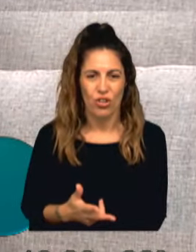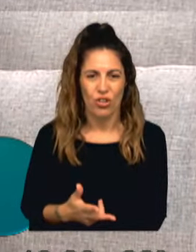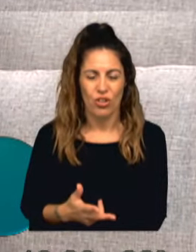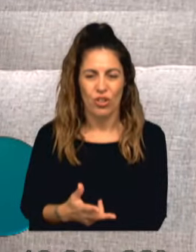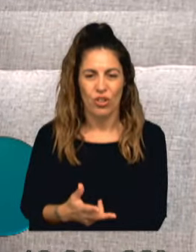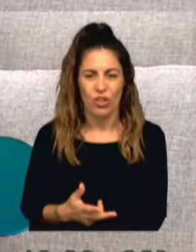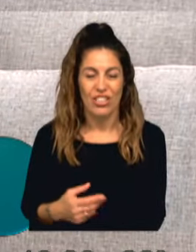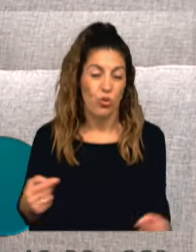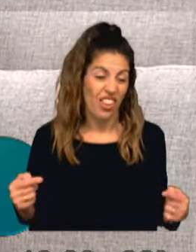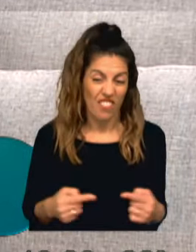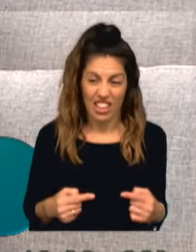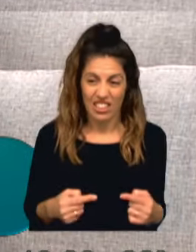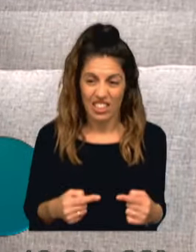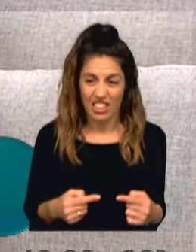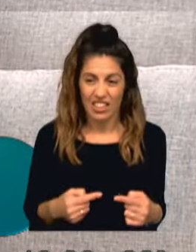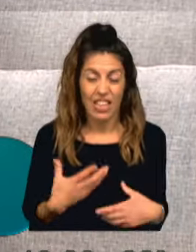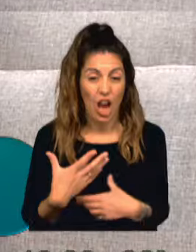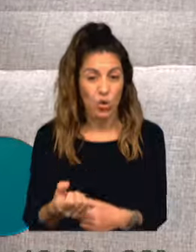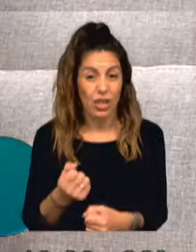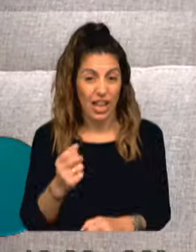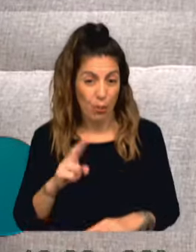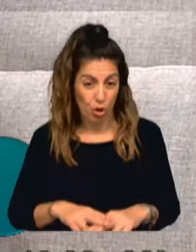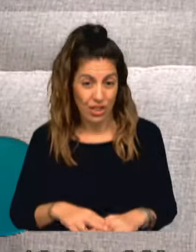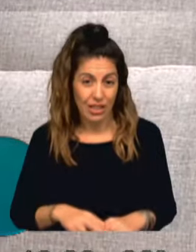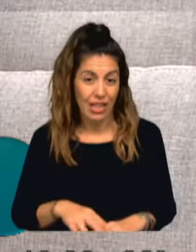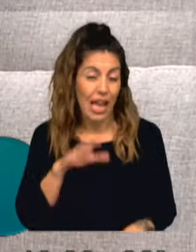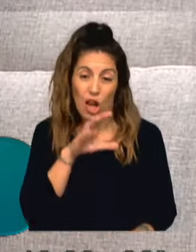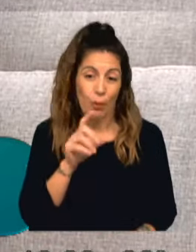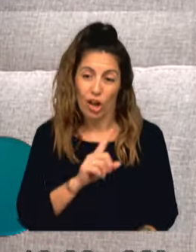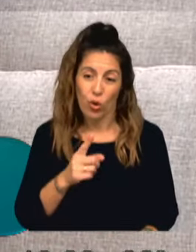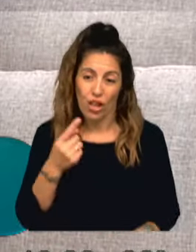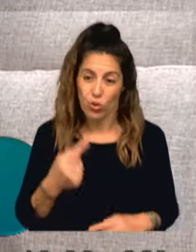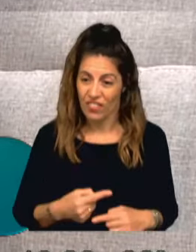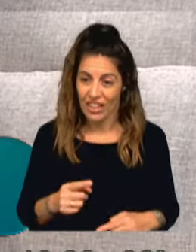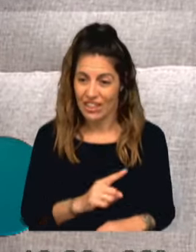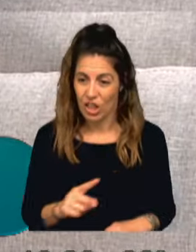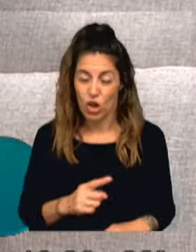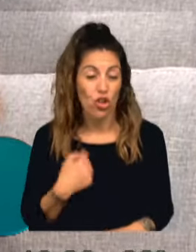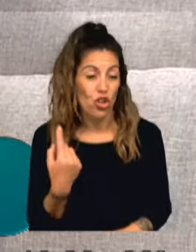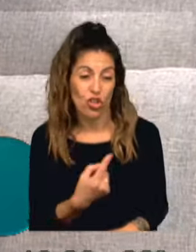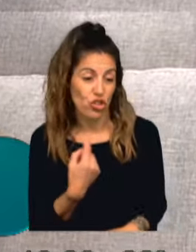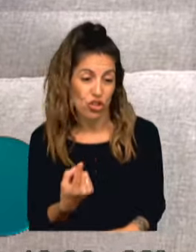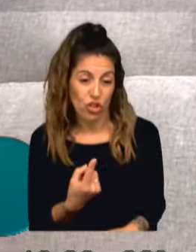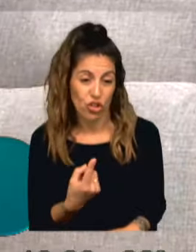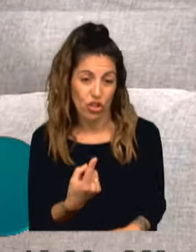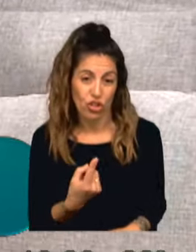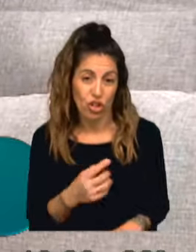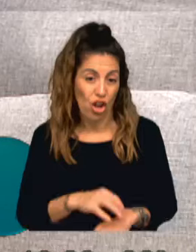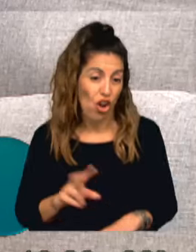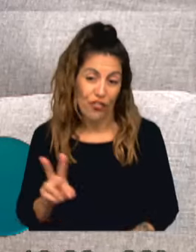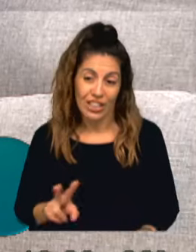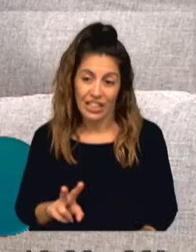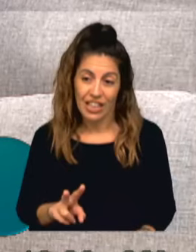especie de debate no de la eutanasia en los perros no hay un debate o sea nosotros muchas veces nosotros los detari